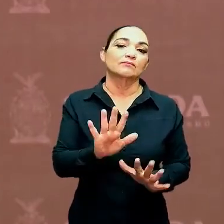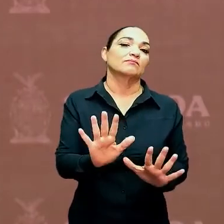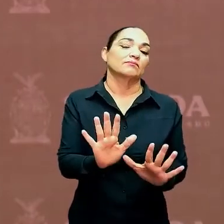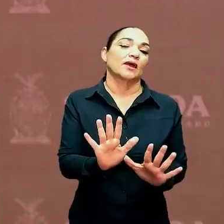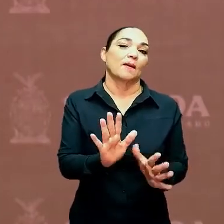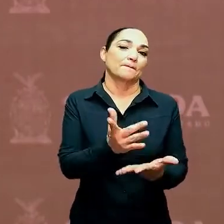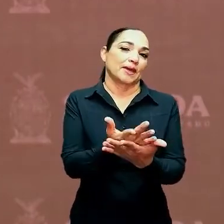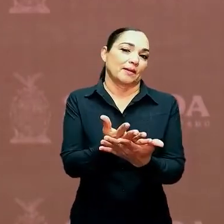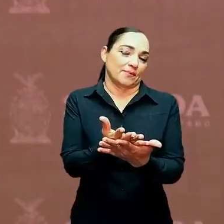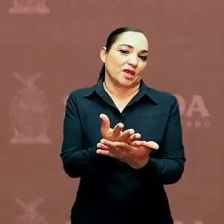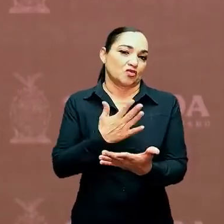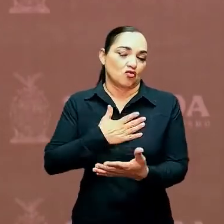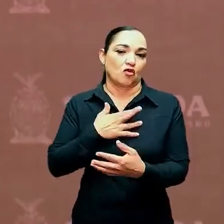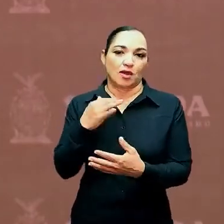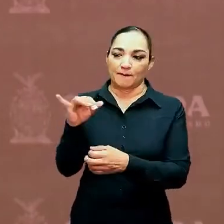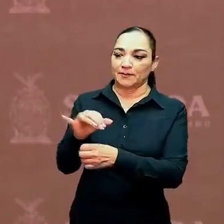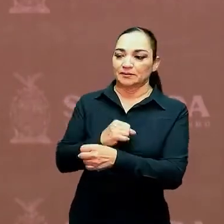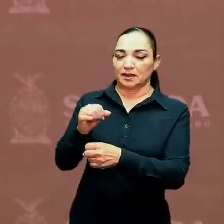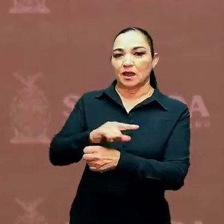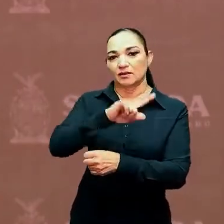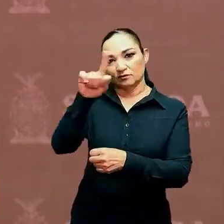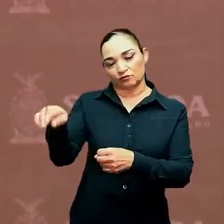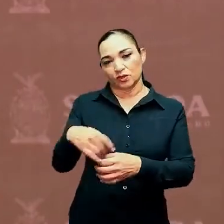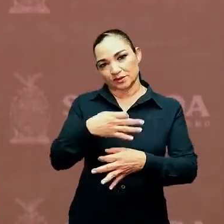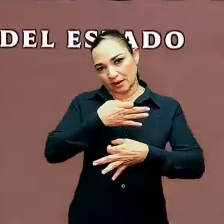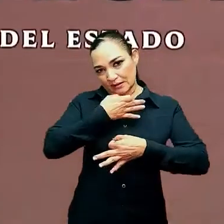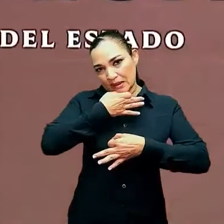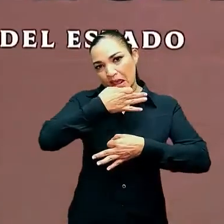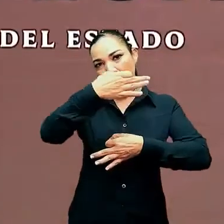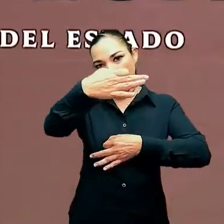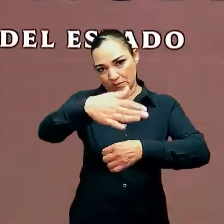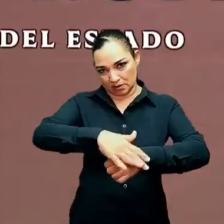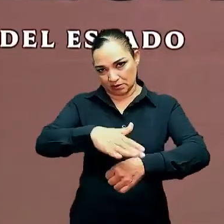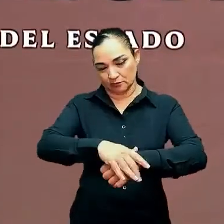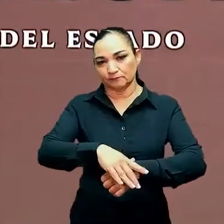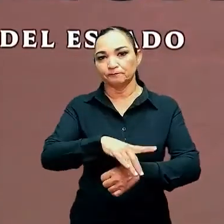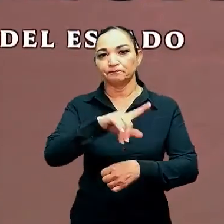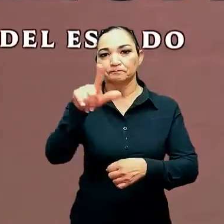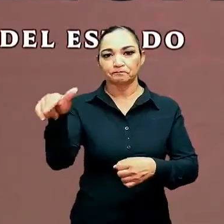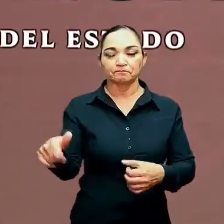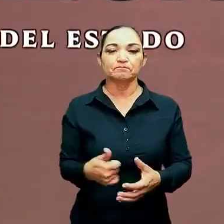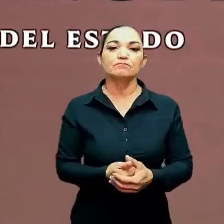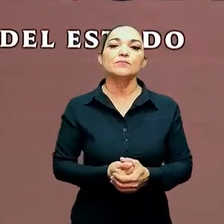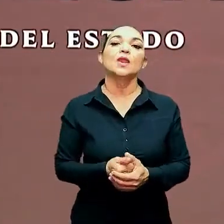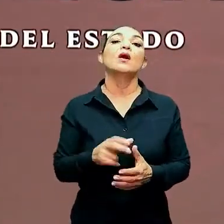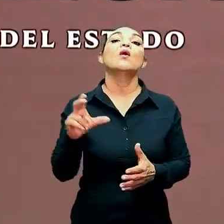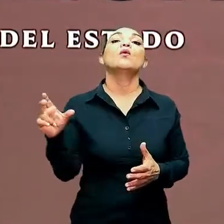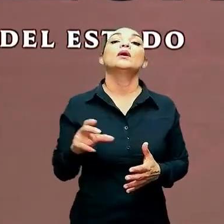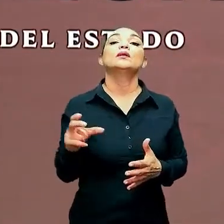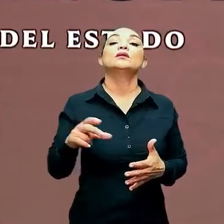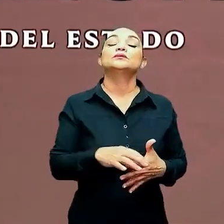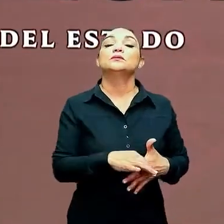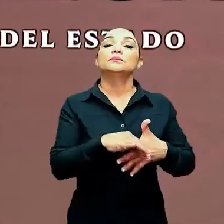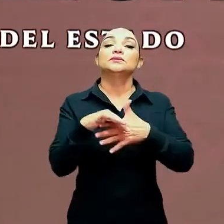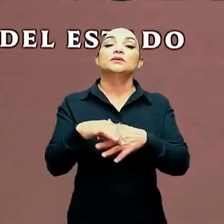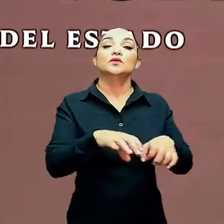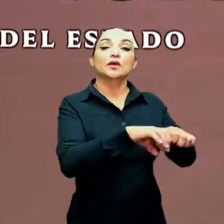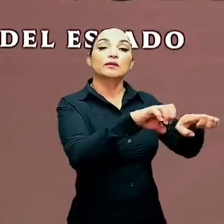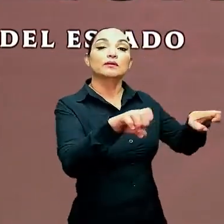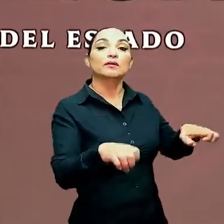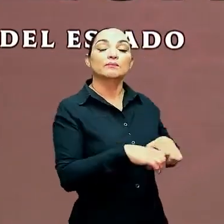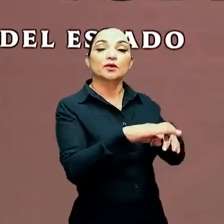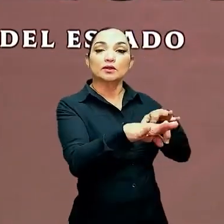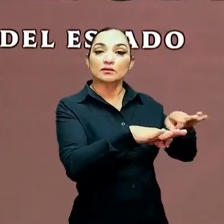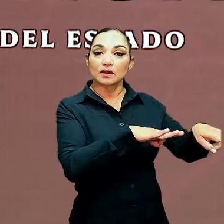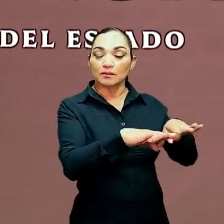informo, ¿está bien? Permítame nada más un comentario. Cuando se presentó al equipo,